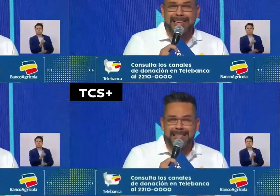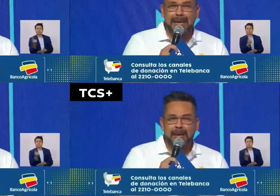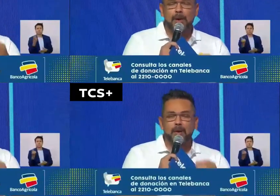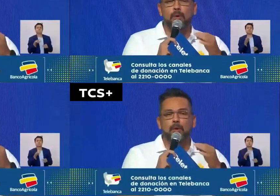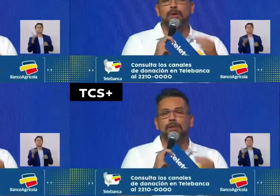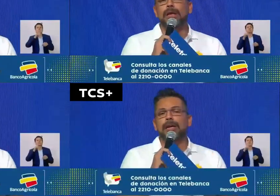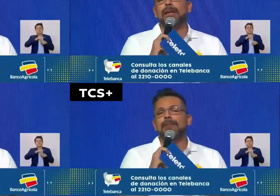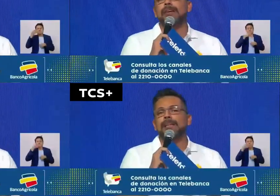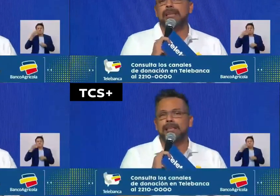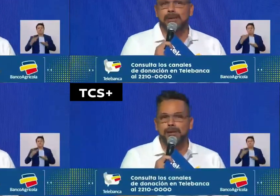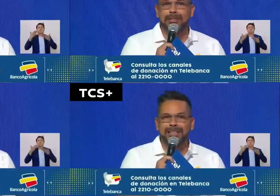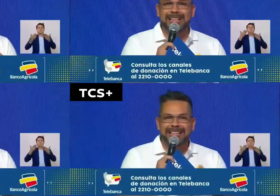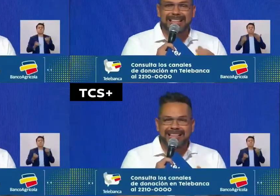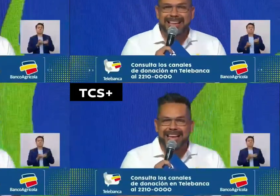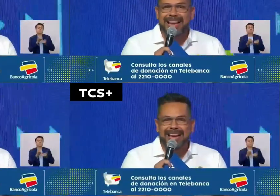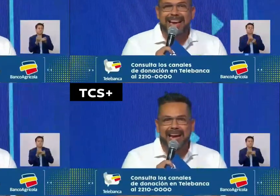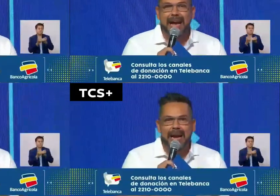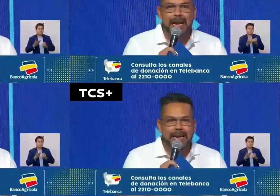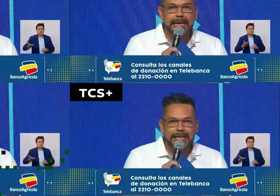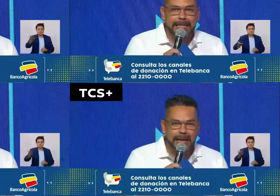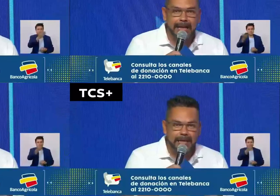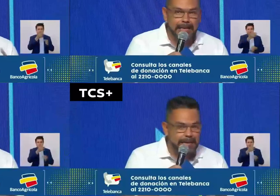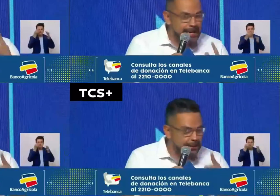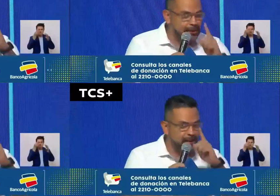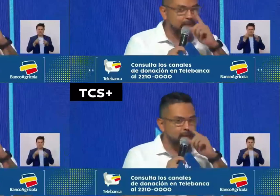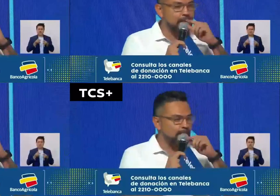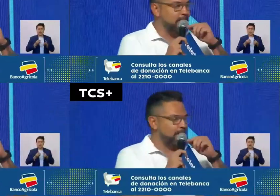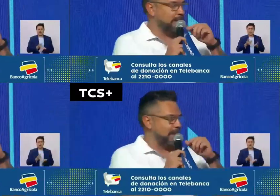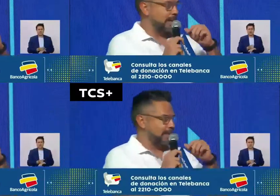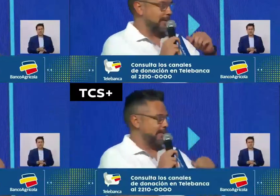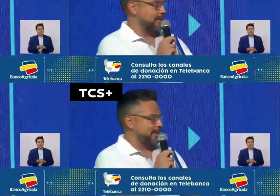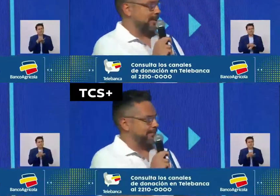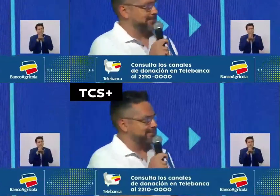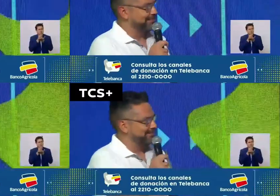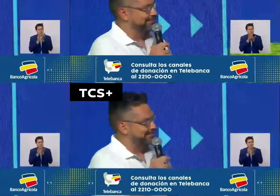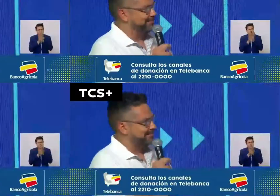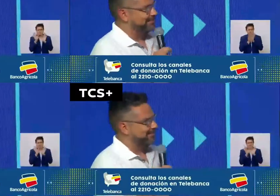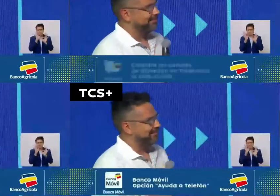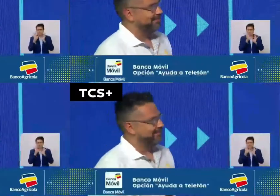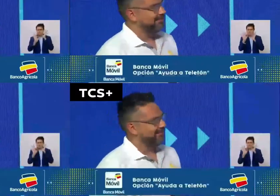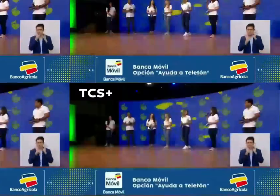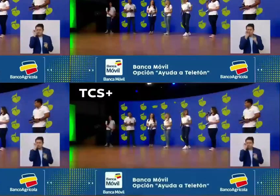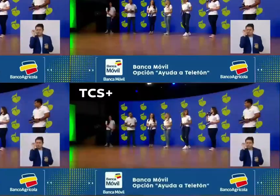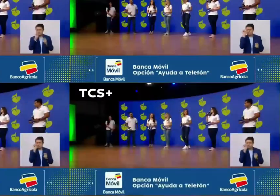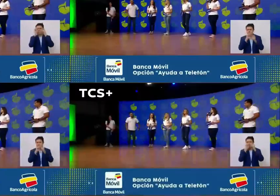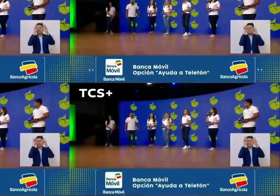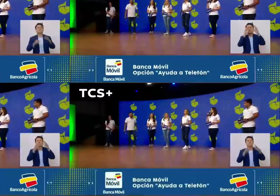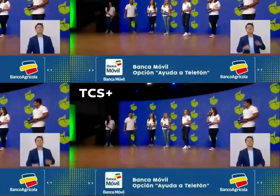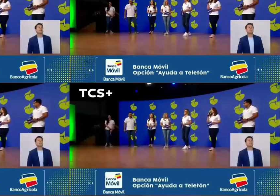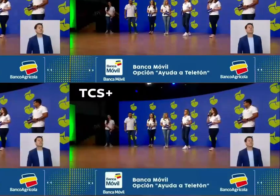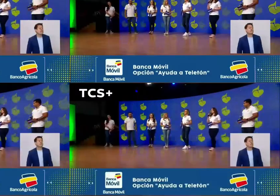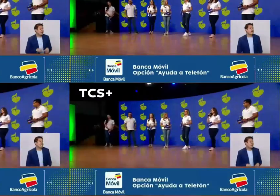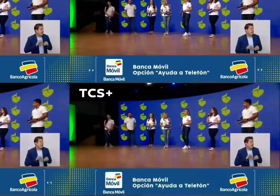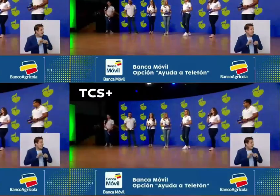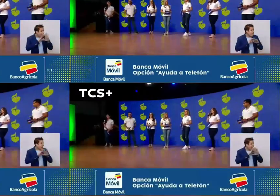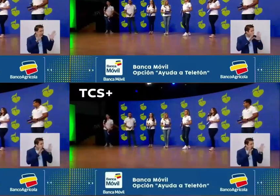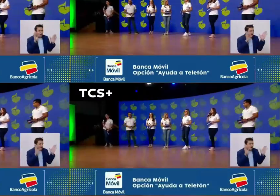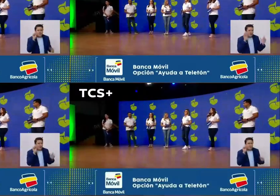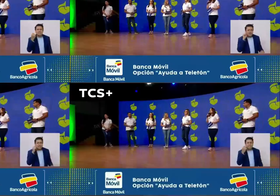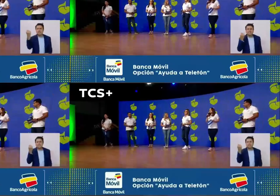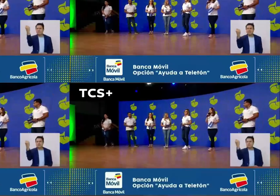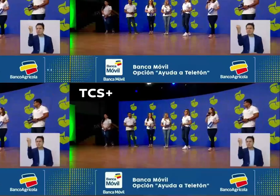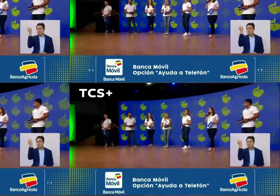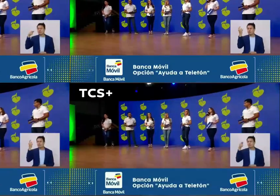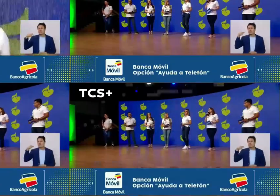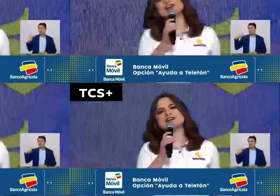discapacidad merecen una rehabilitación de calidad. Y eso es muy importante, Maura. Por supuesto que es importante, Roberto. Y